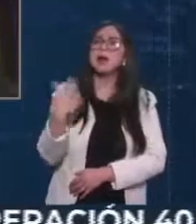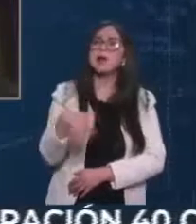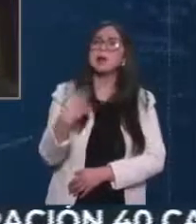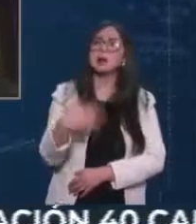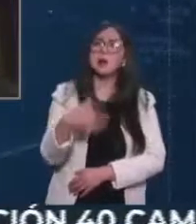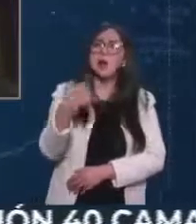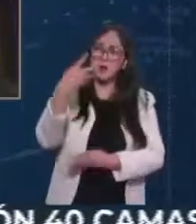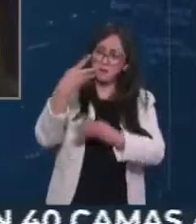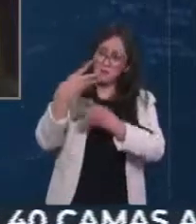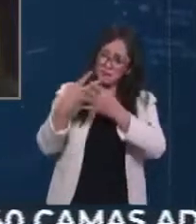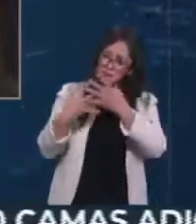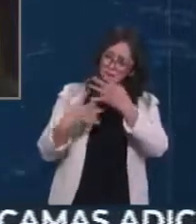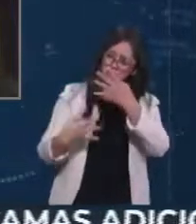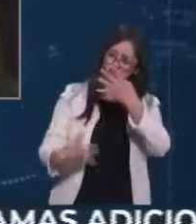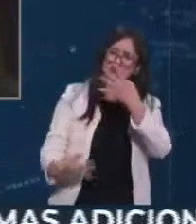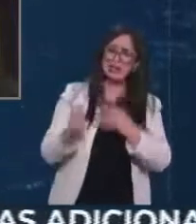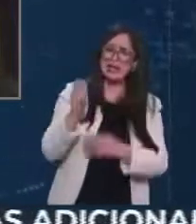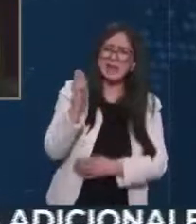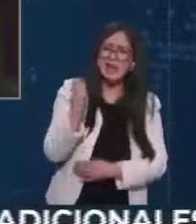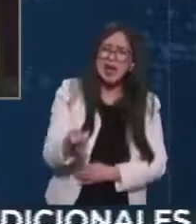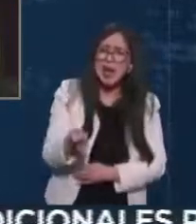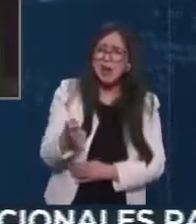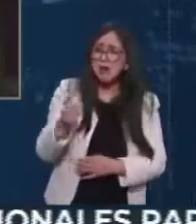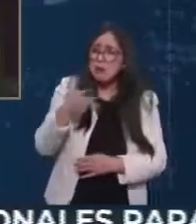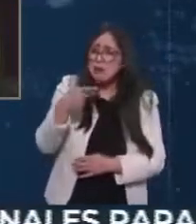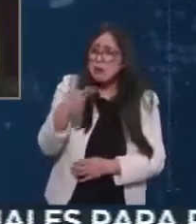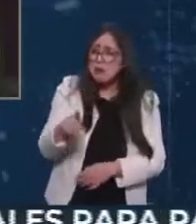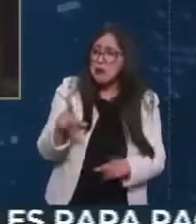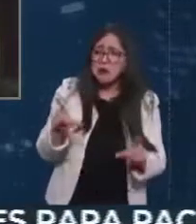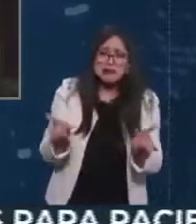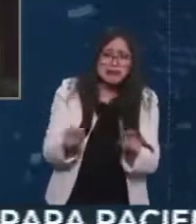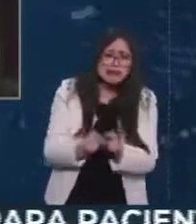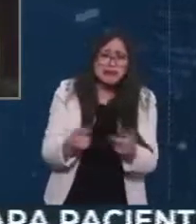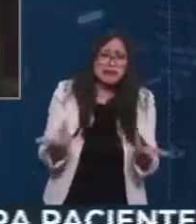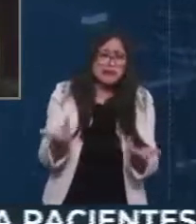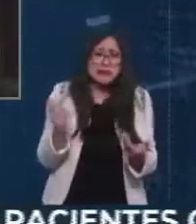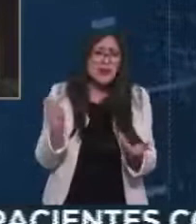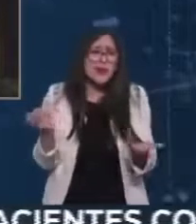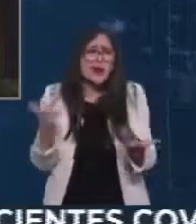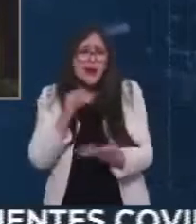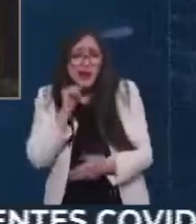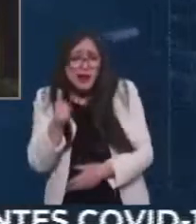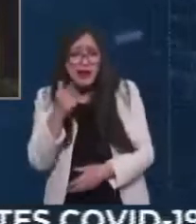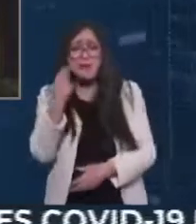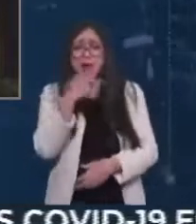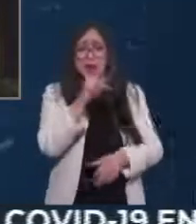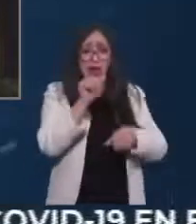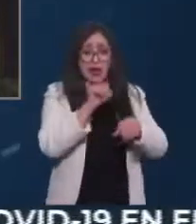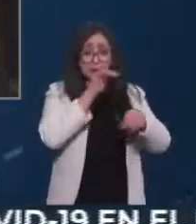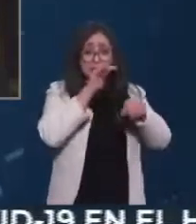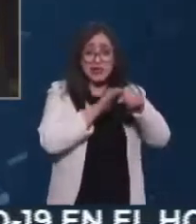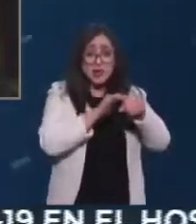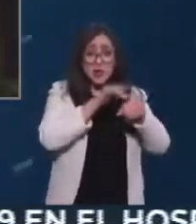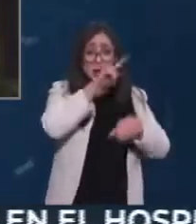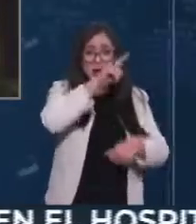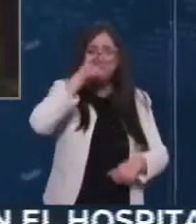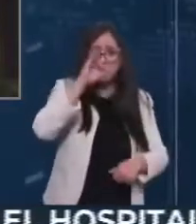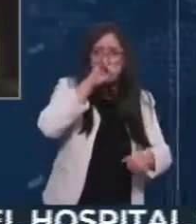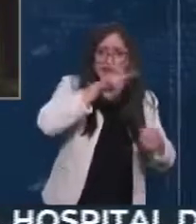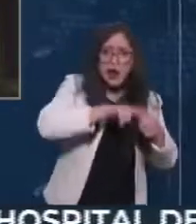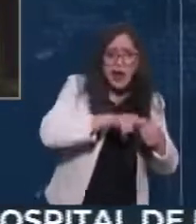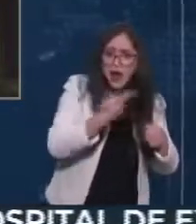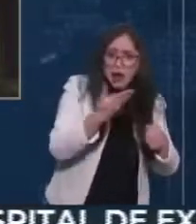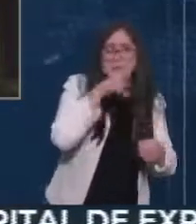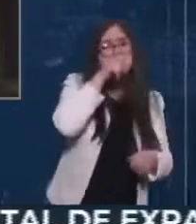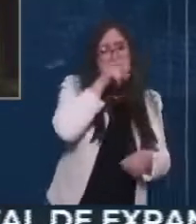coadyuva al logro de los objetivos en general, ¿no? No solamente de la Administración Pública Federal, sino también de los